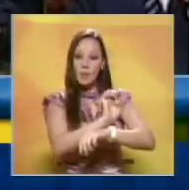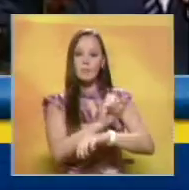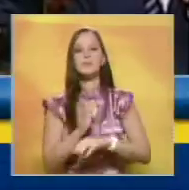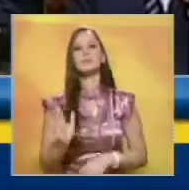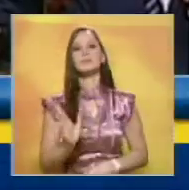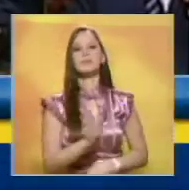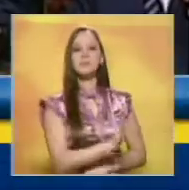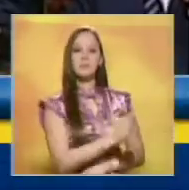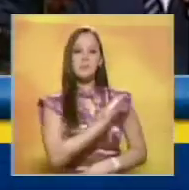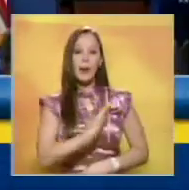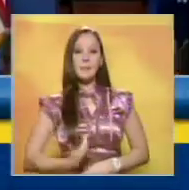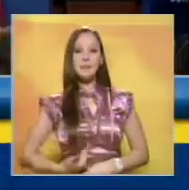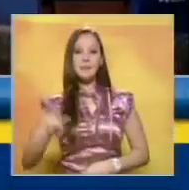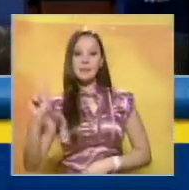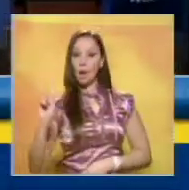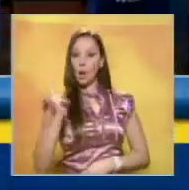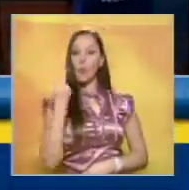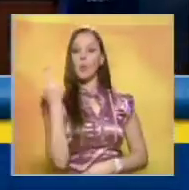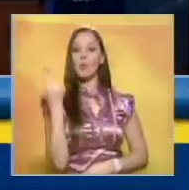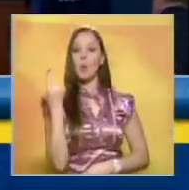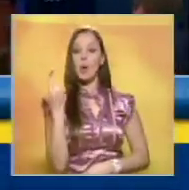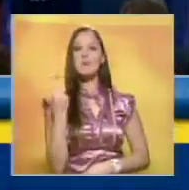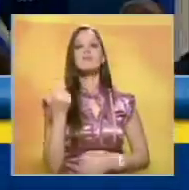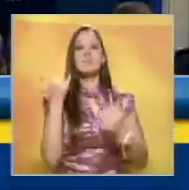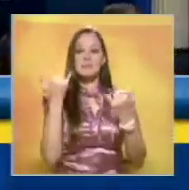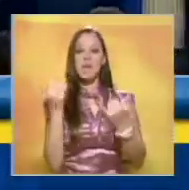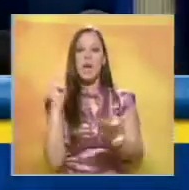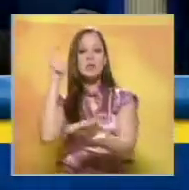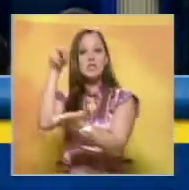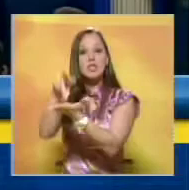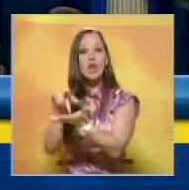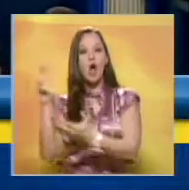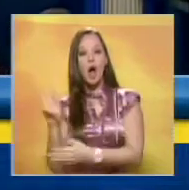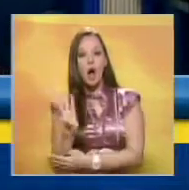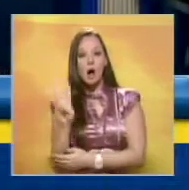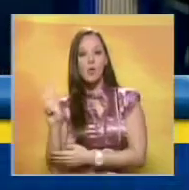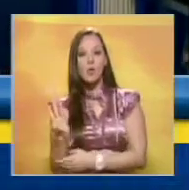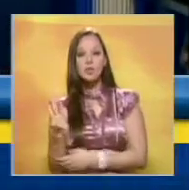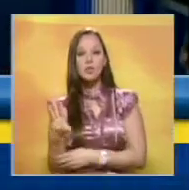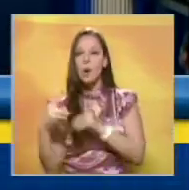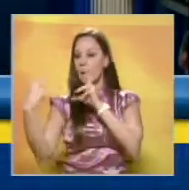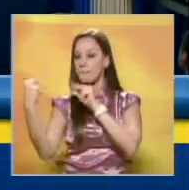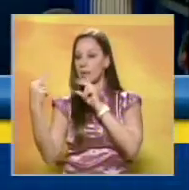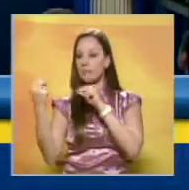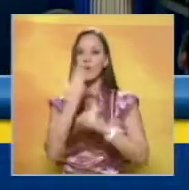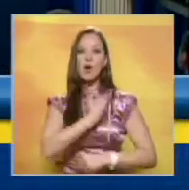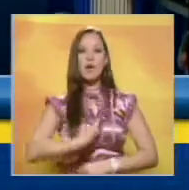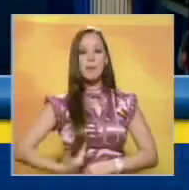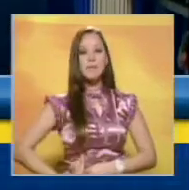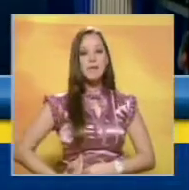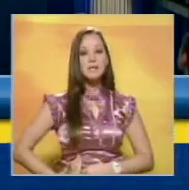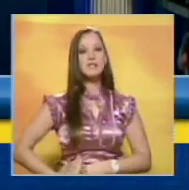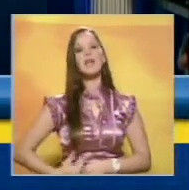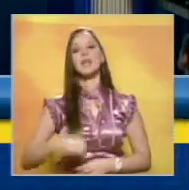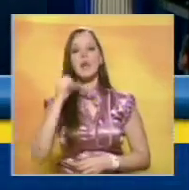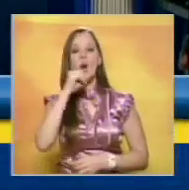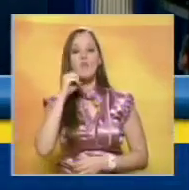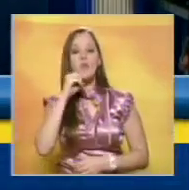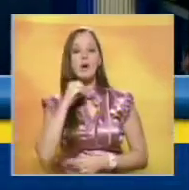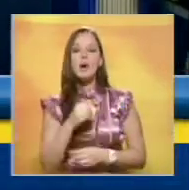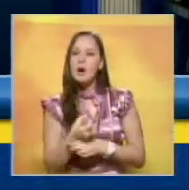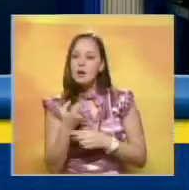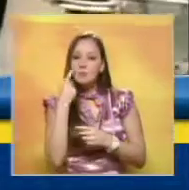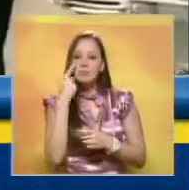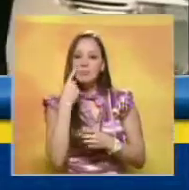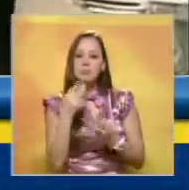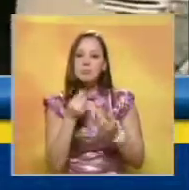El presidente de Uruguay, José Mujica, se encuentra en Washington para analizar con su homólogo estadounidense, Barack Obama, los detalles del